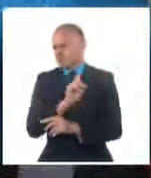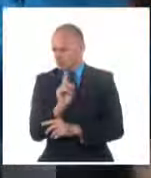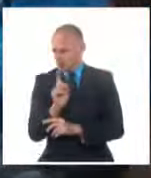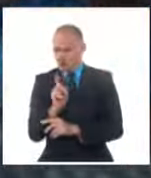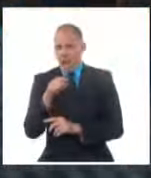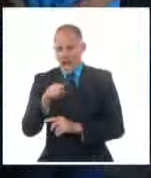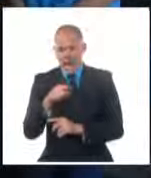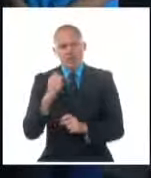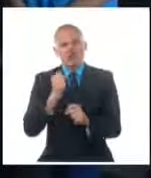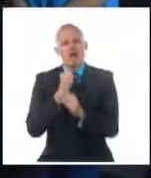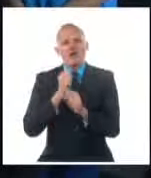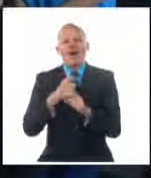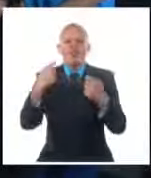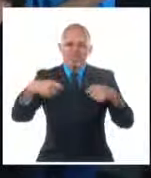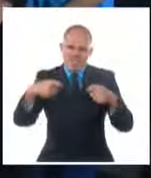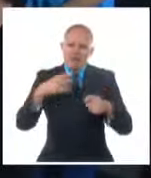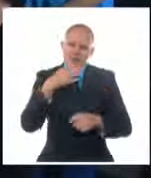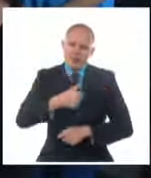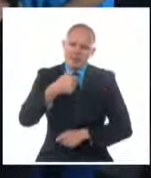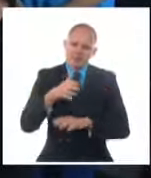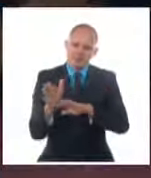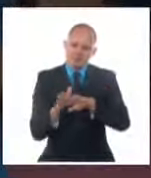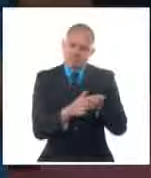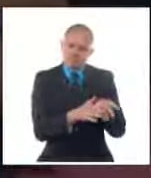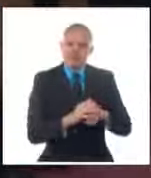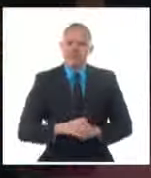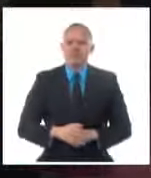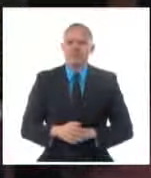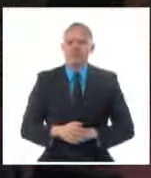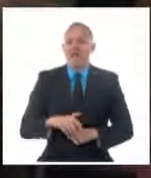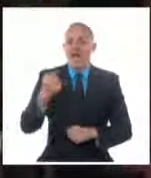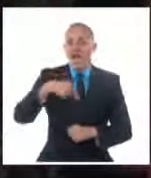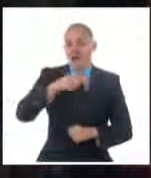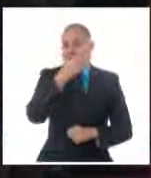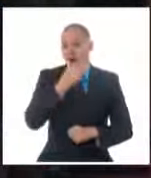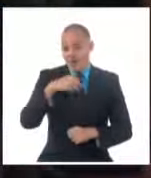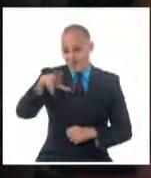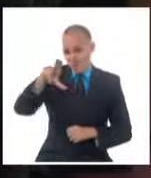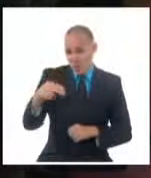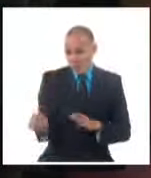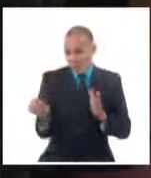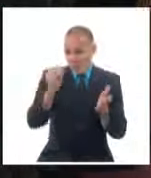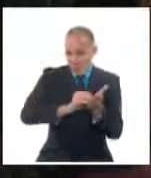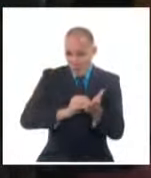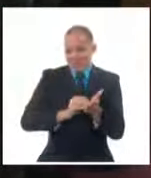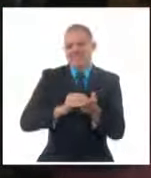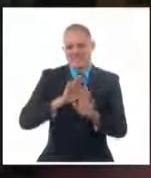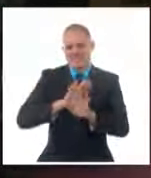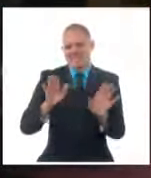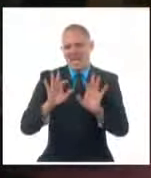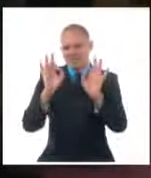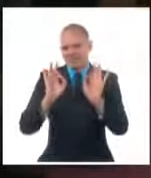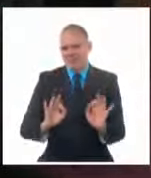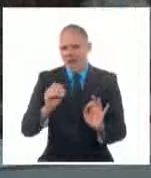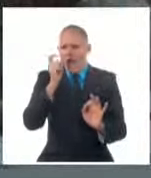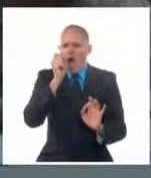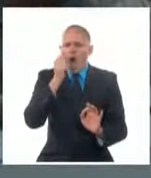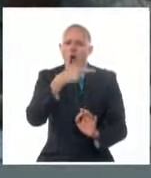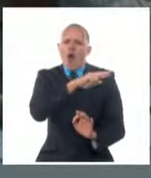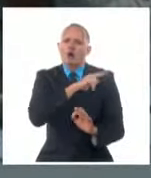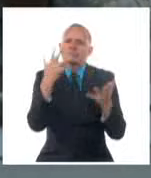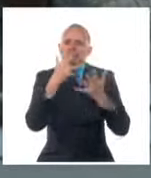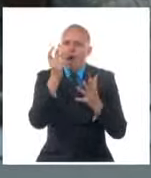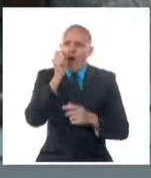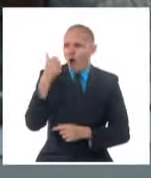jóvenes militantes seleccionaron como nuevo secretario del Comité Provincial de la UJC en Camagüey a Enierlán Carbajo Vázquez